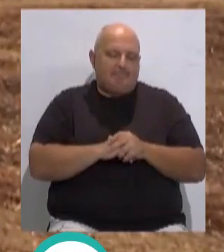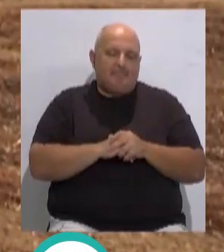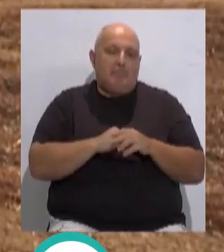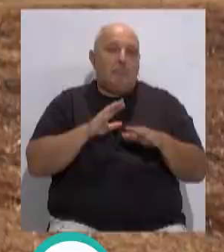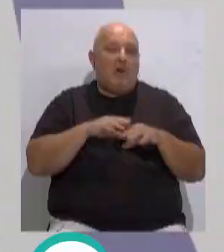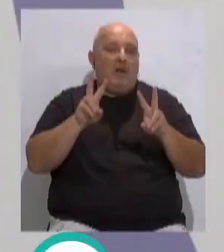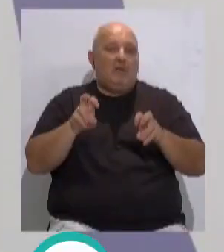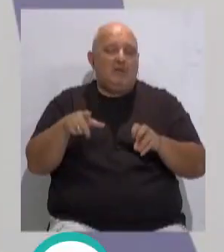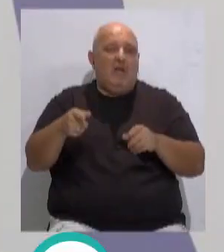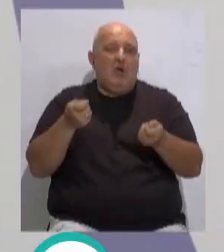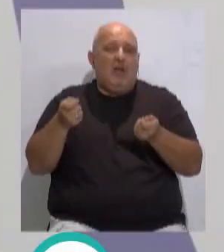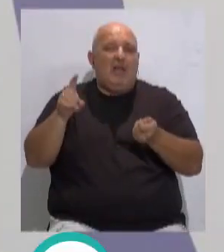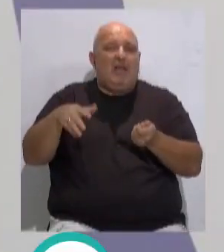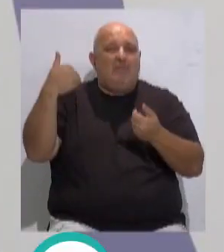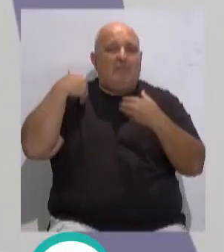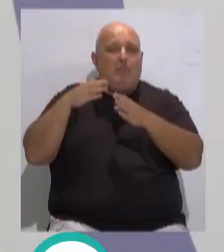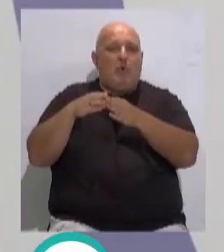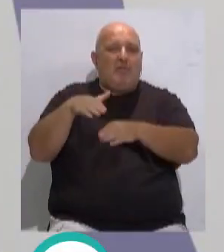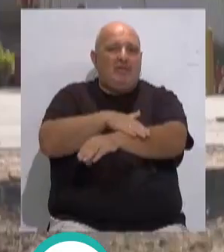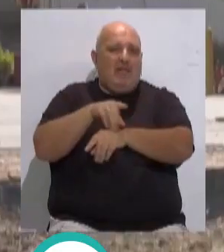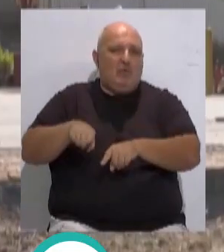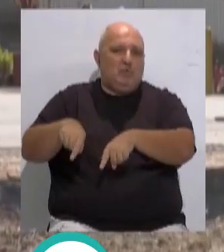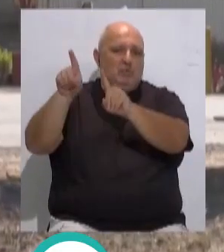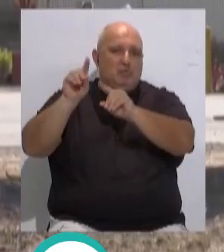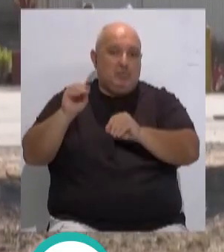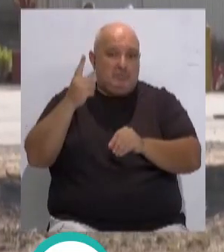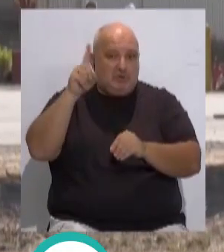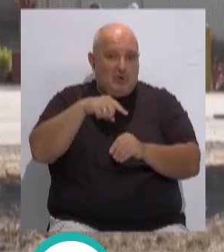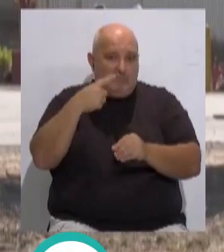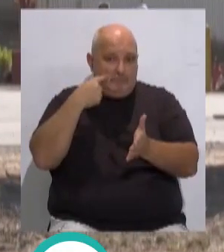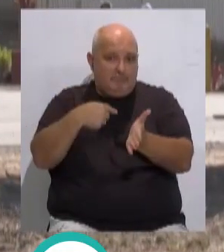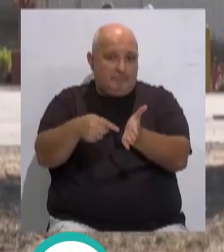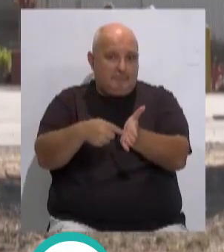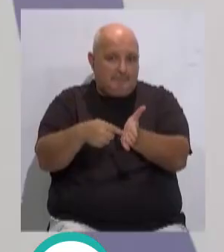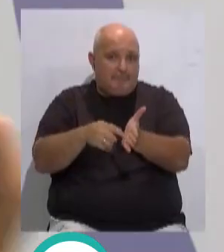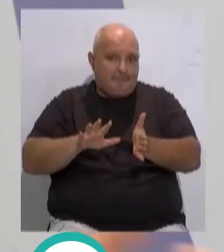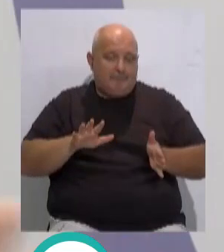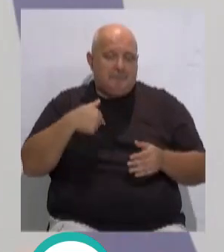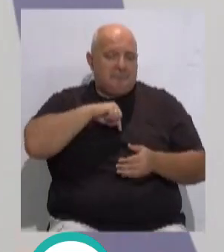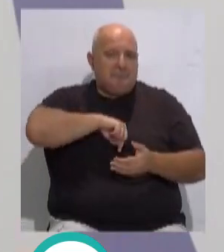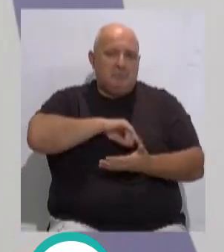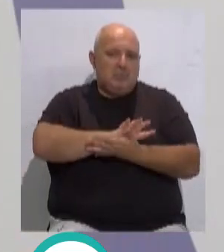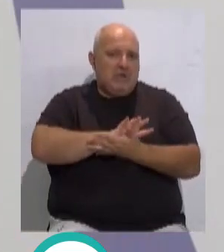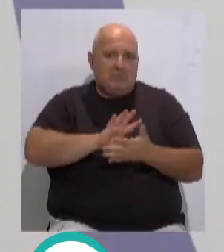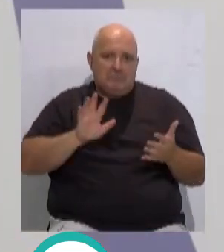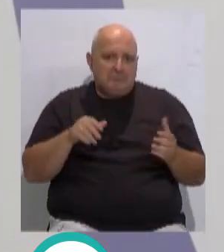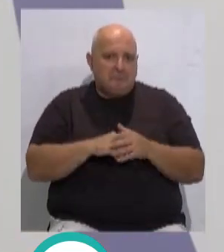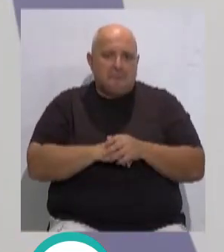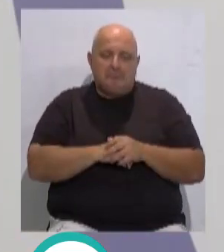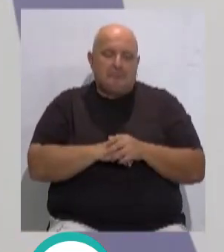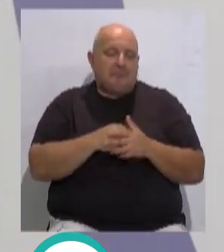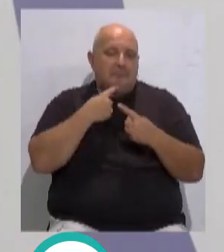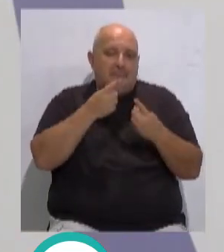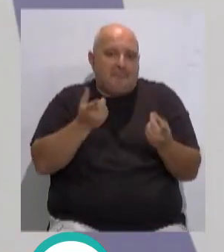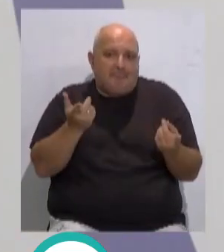Porque además aquí está todo controlado por puertos del Estado, no sé si se han dado cuenta. O sea, yo tranquilidad absoluta. ¿Qué